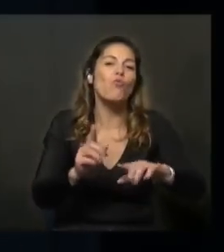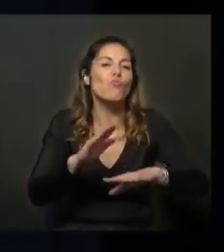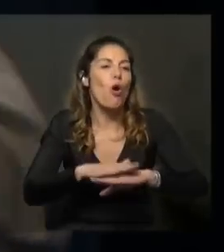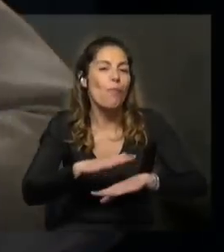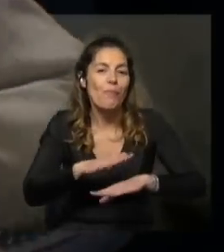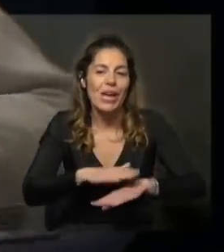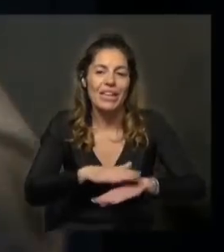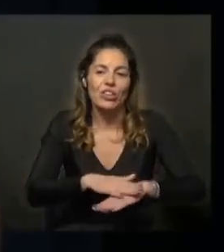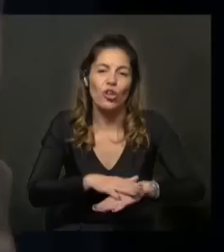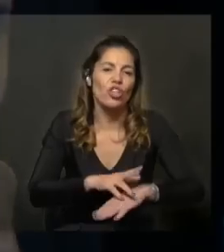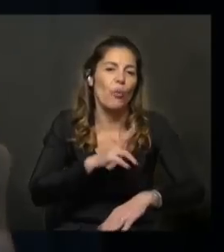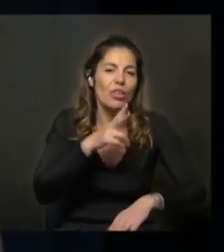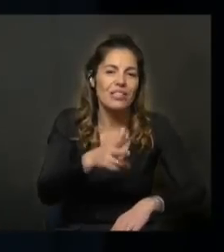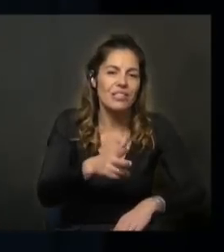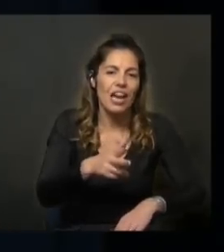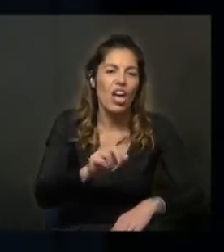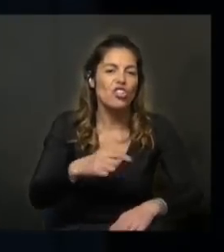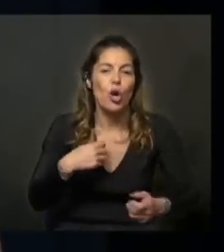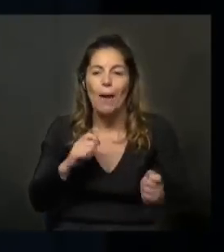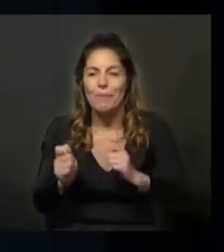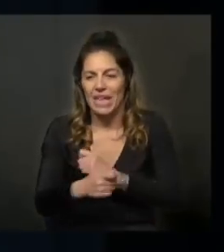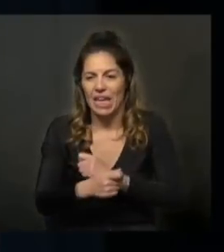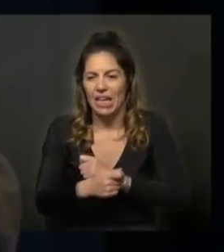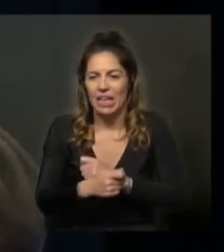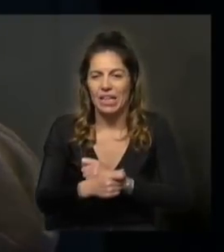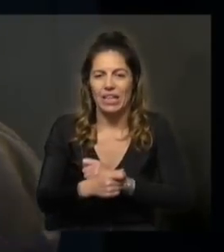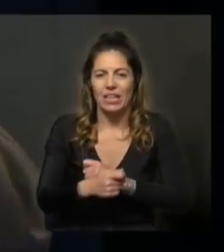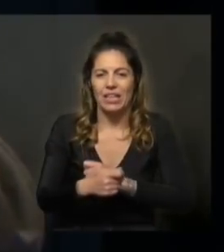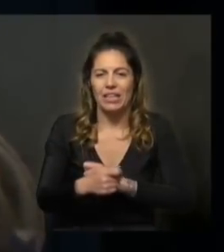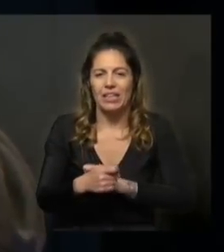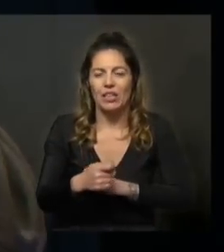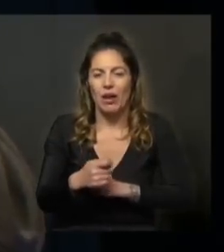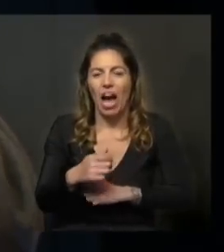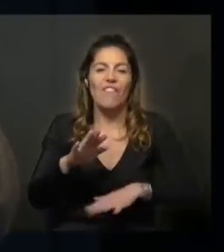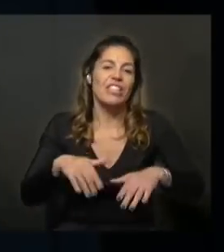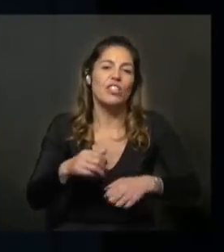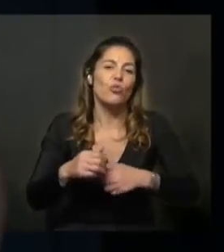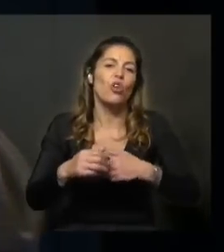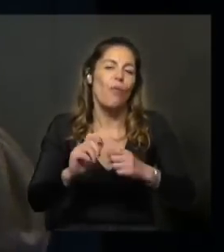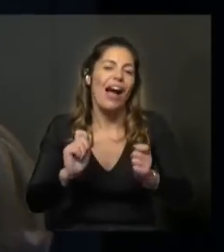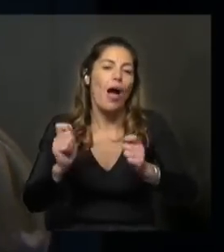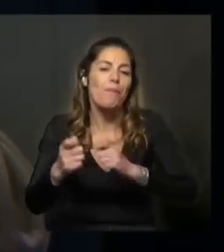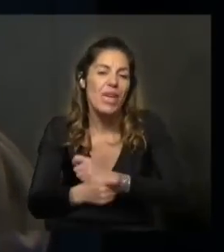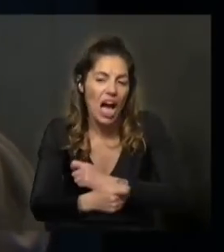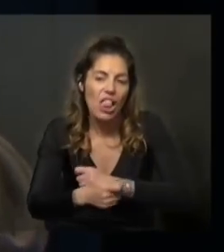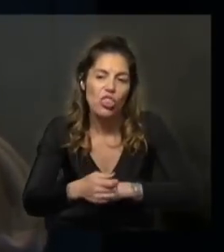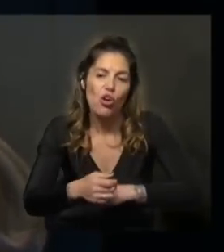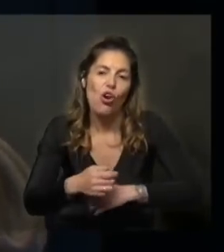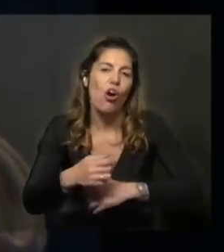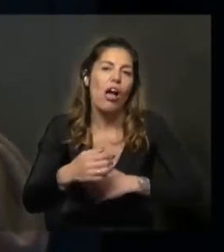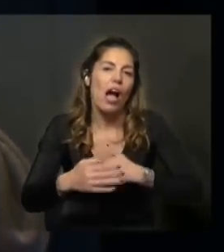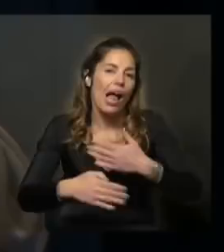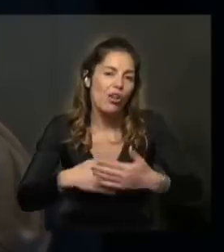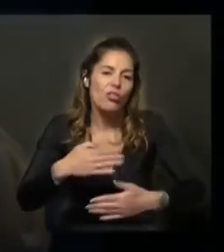dicho que vos decías por ejemplo No yo cambié bueno Sí obvio creciendo va cambiando y a veces esos